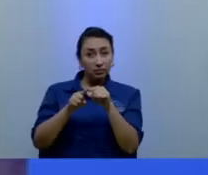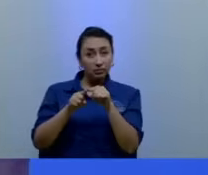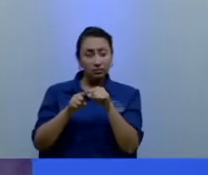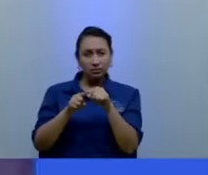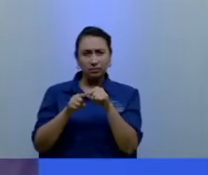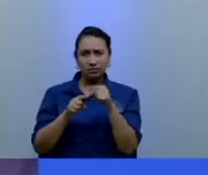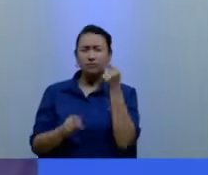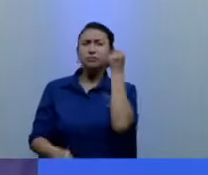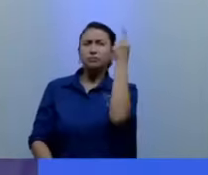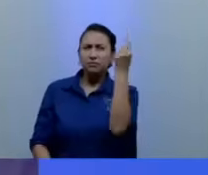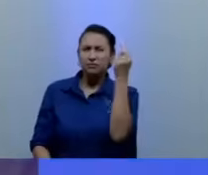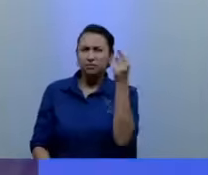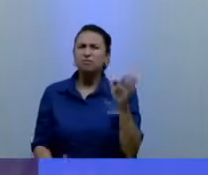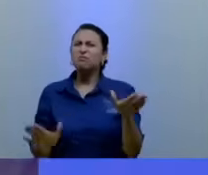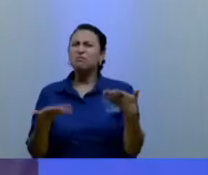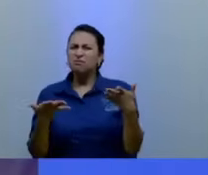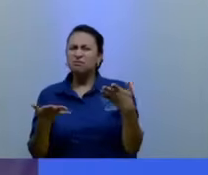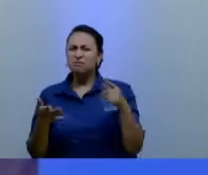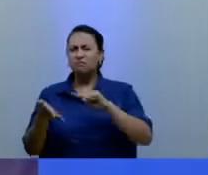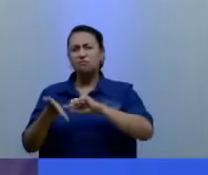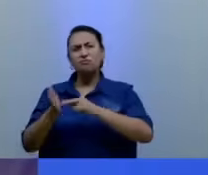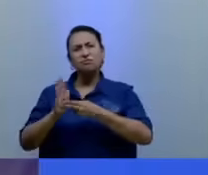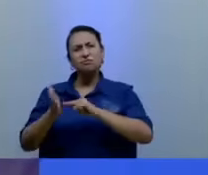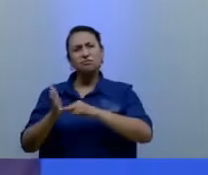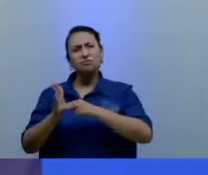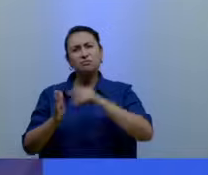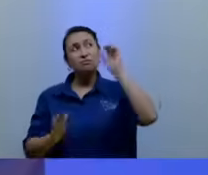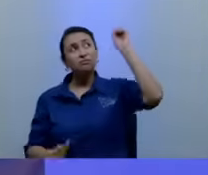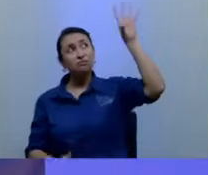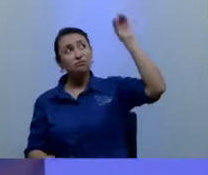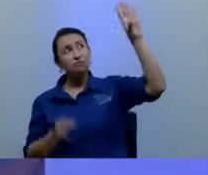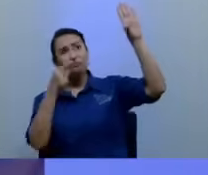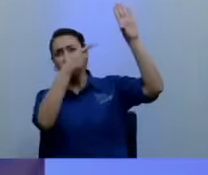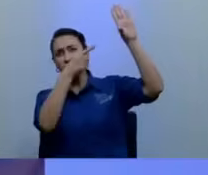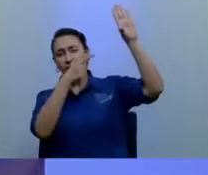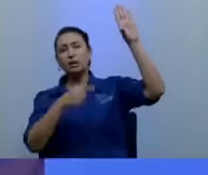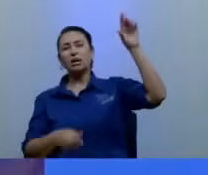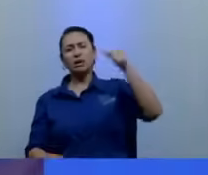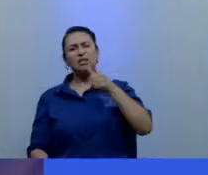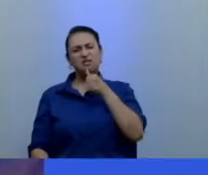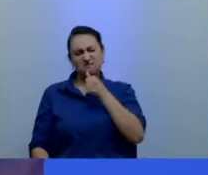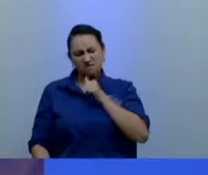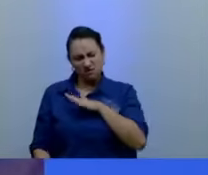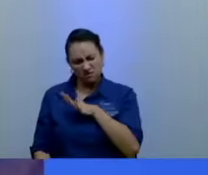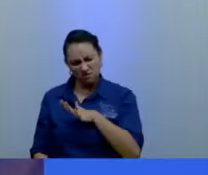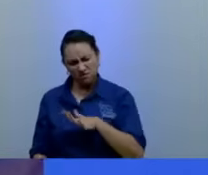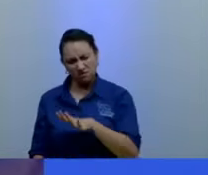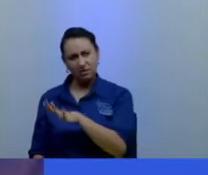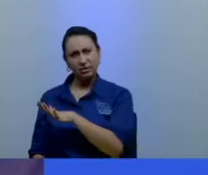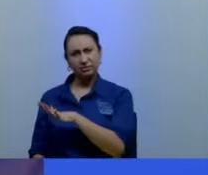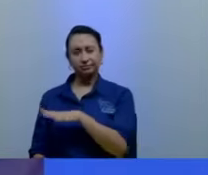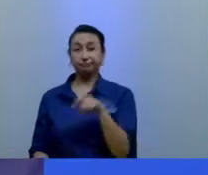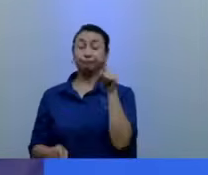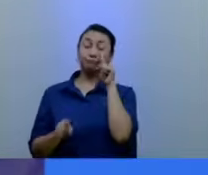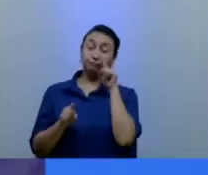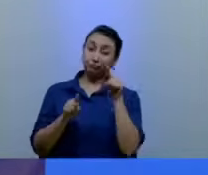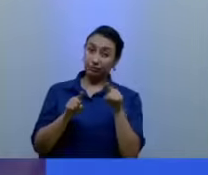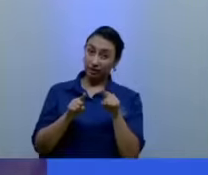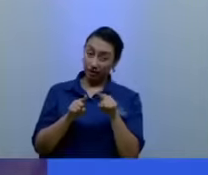ajenjo y de toda raíz de amargura. Luego, pues hemos estado ministrando los matrimonios, pero el